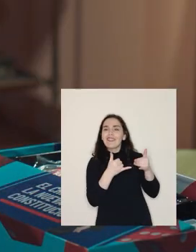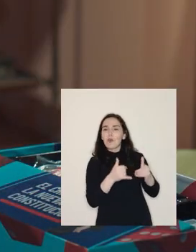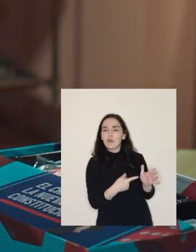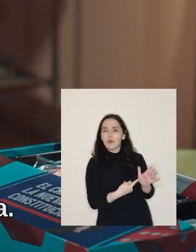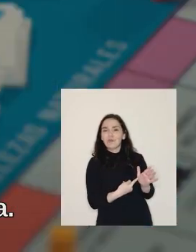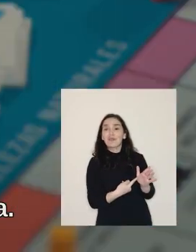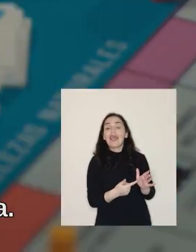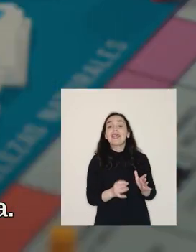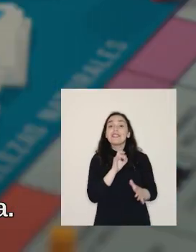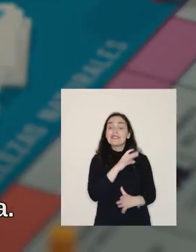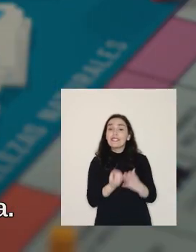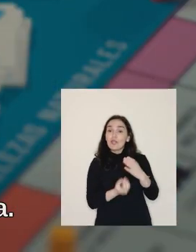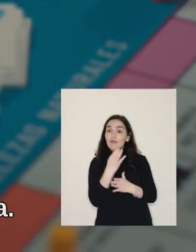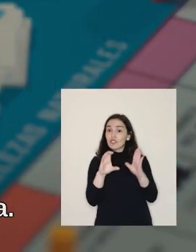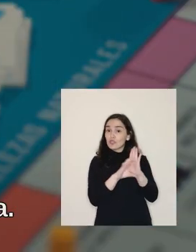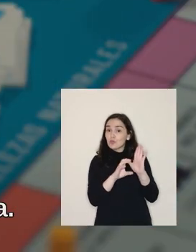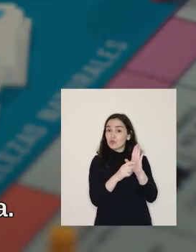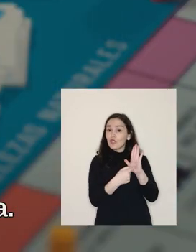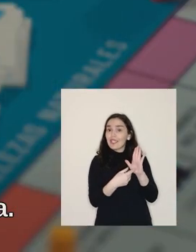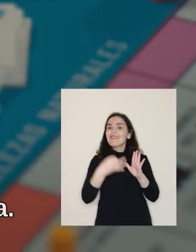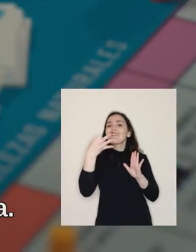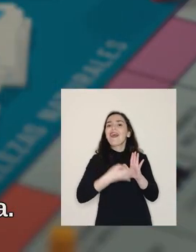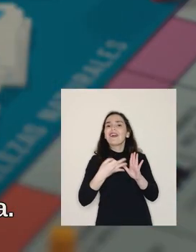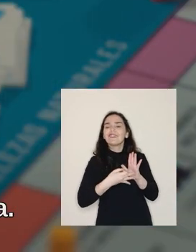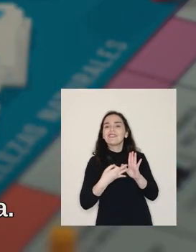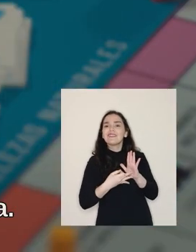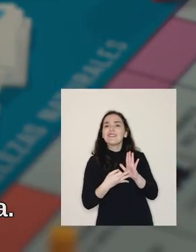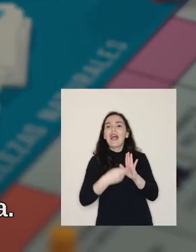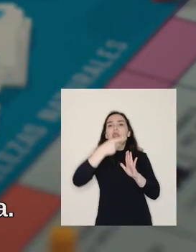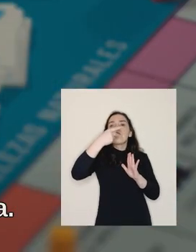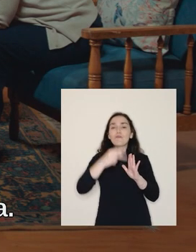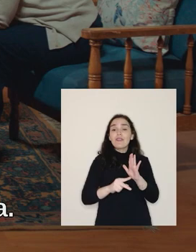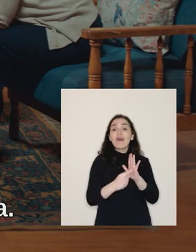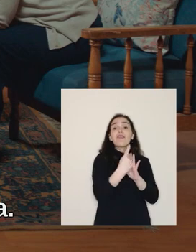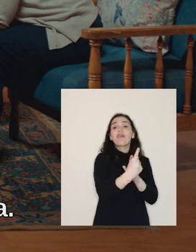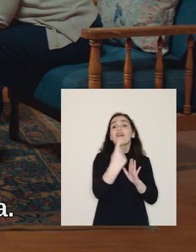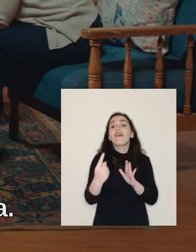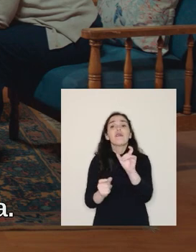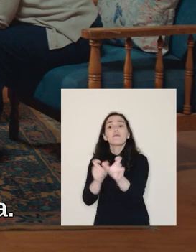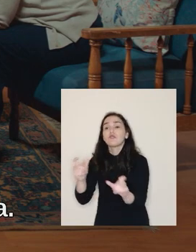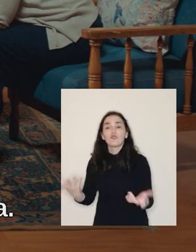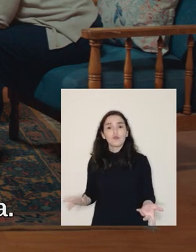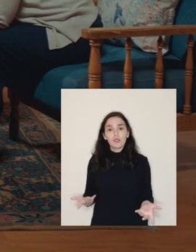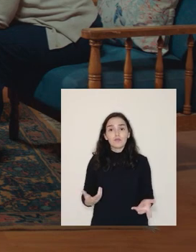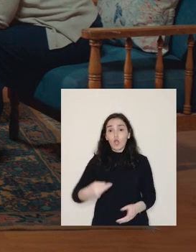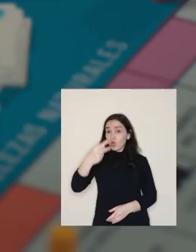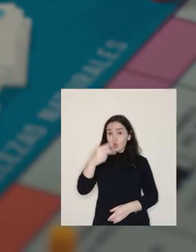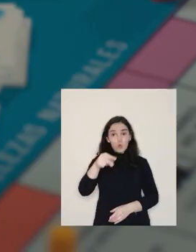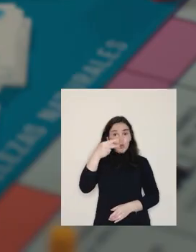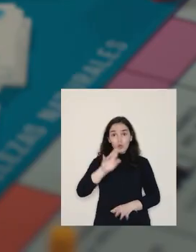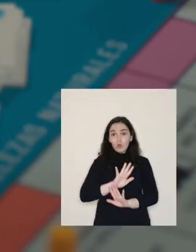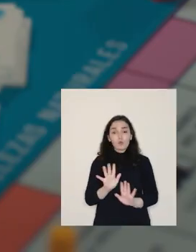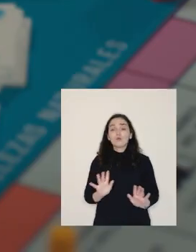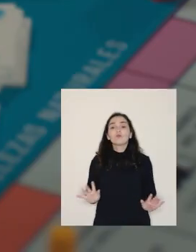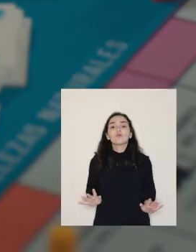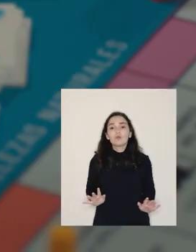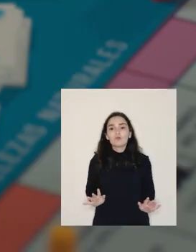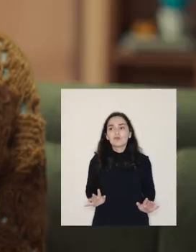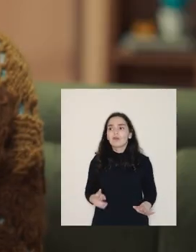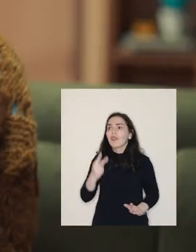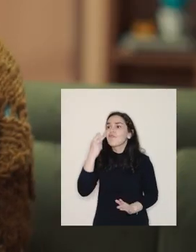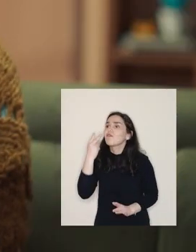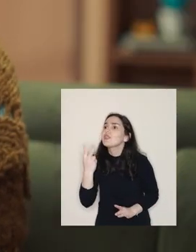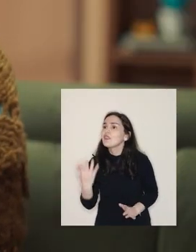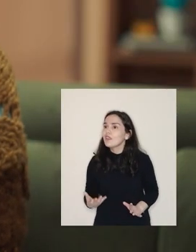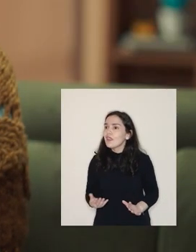reglas del juego. En el Chile de la nueva Constitución se garantiza la propiedad de cada persona. Lo tuyo es tuyo, así